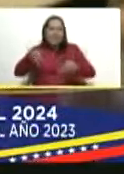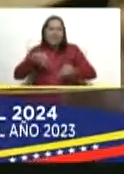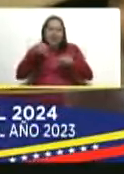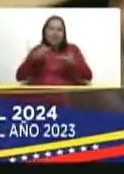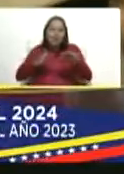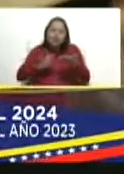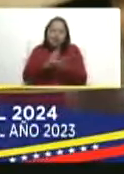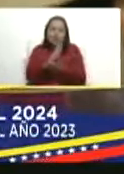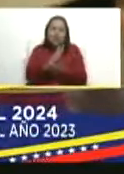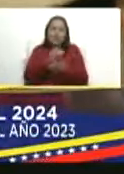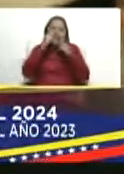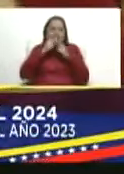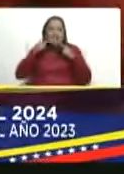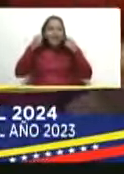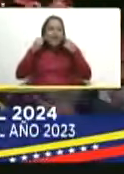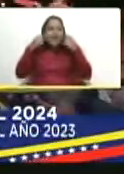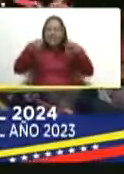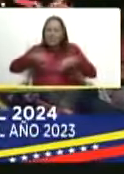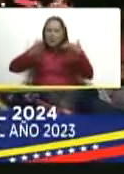leal, leales siempre.